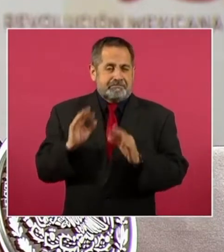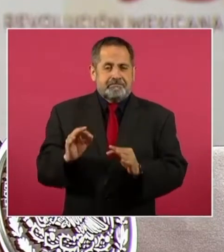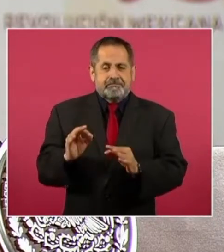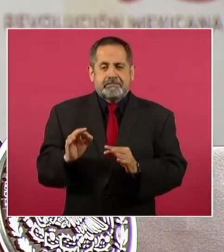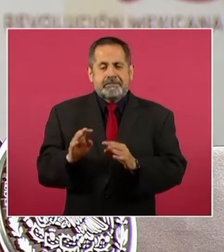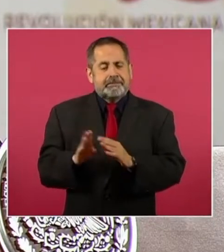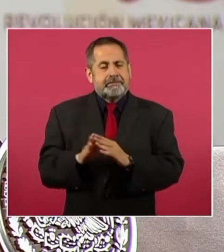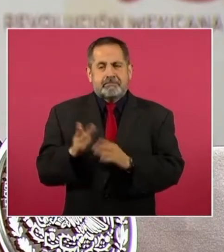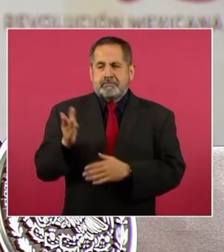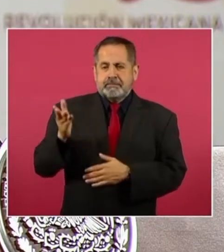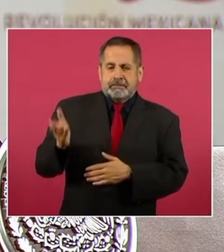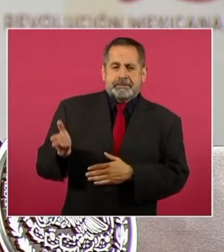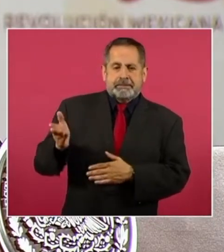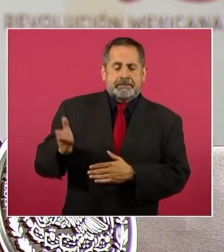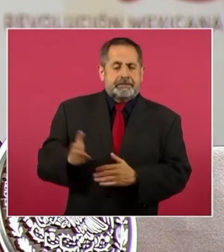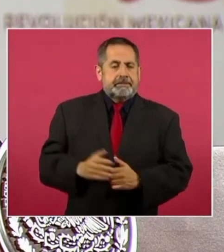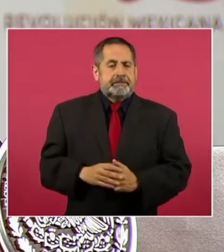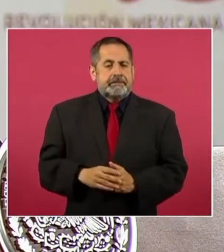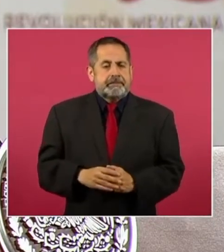como ella lo ha hecho,